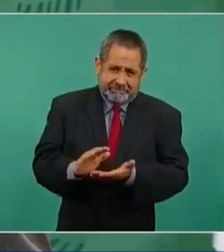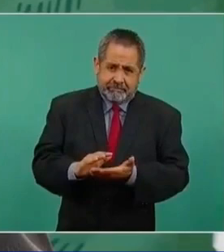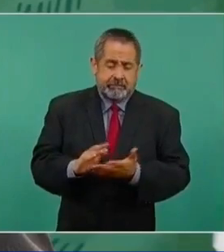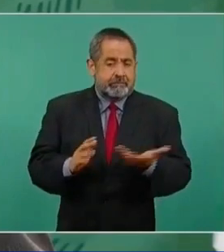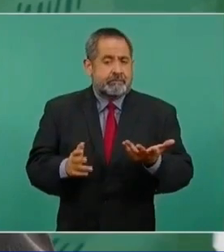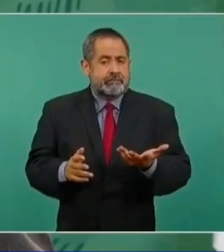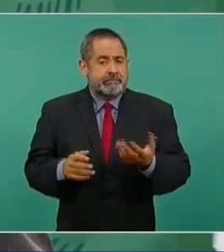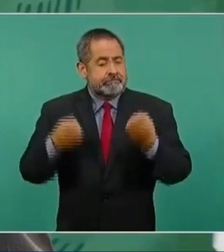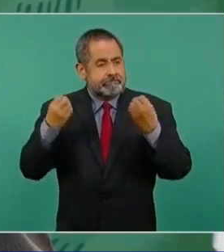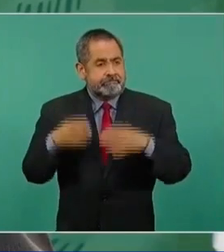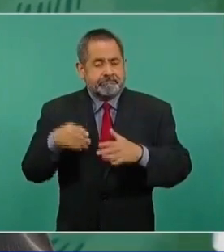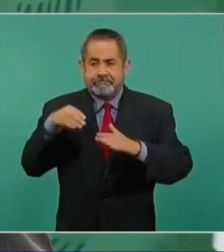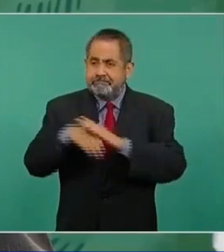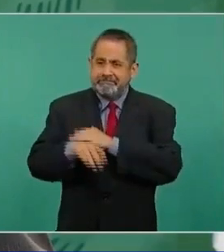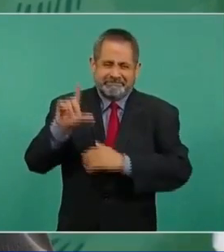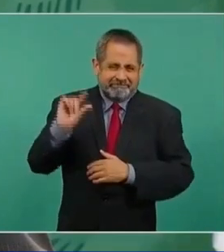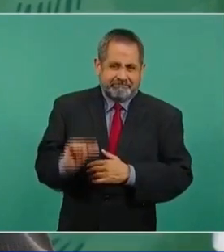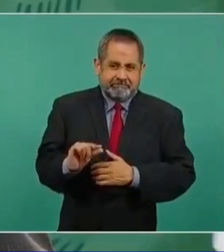se va a caer el precio.